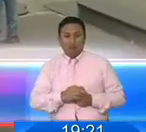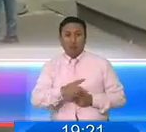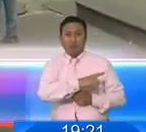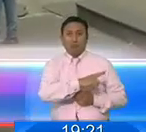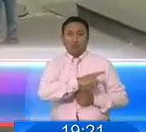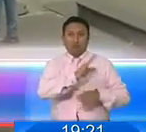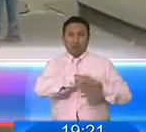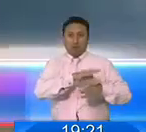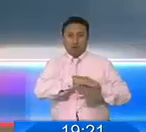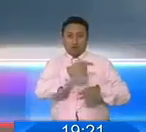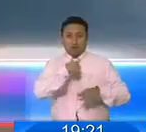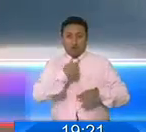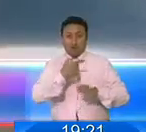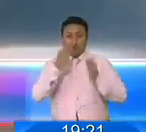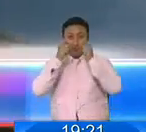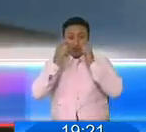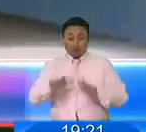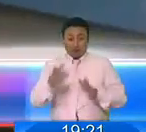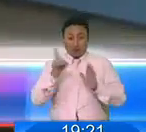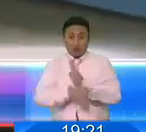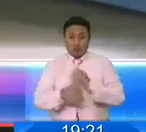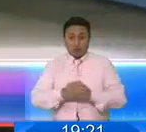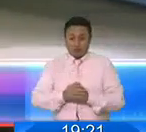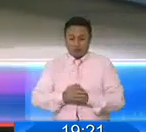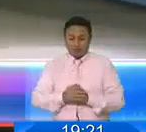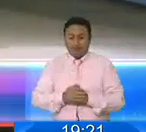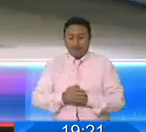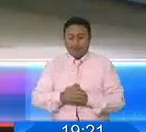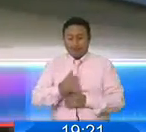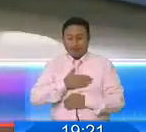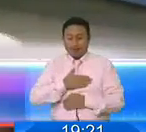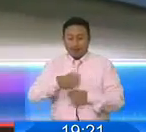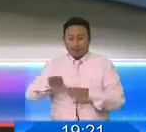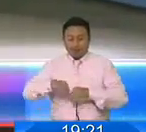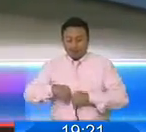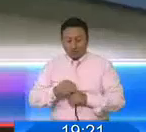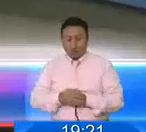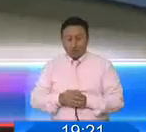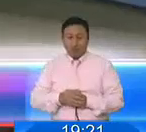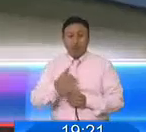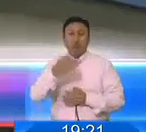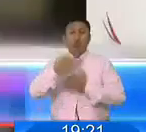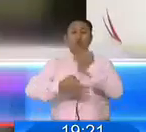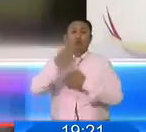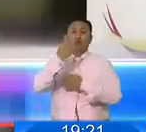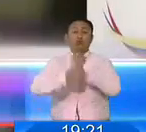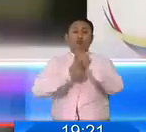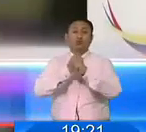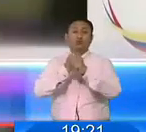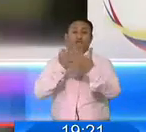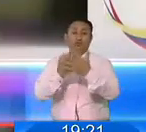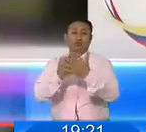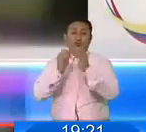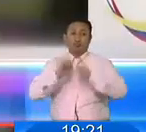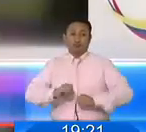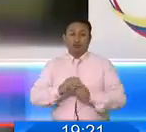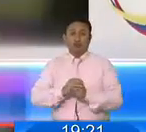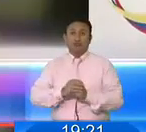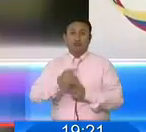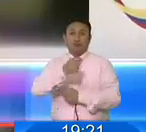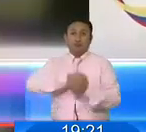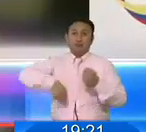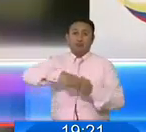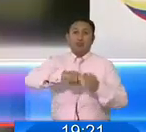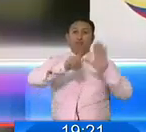el delito sobre el cual le acusó el fiscal y se acogió el proceso abreviado el cuerpo de en un año de prisión así como la devolución por daño